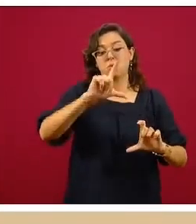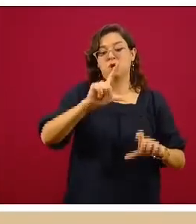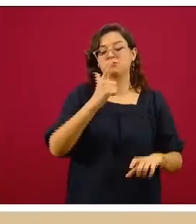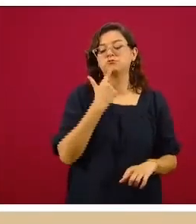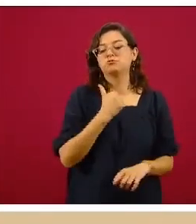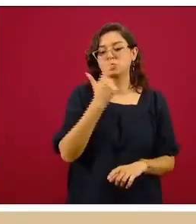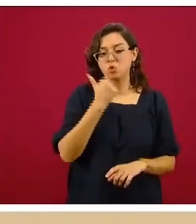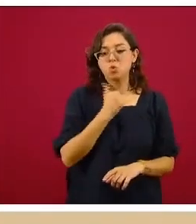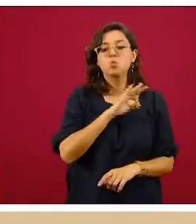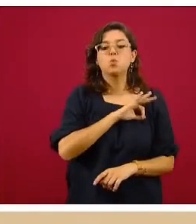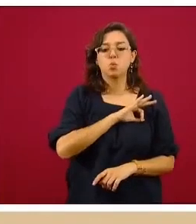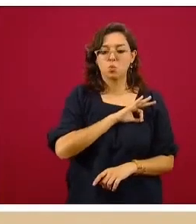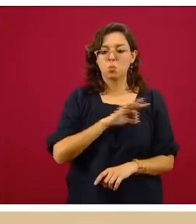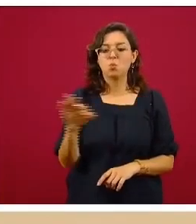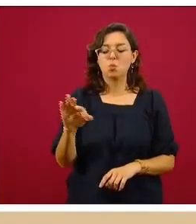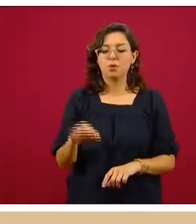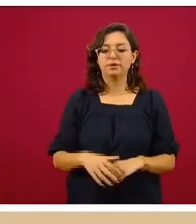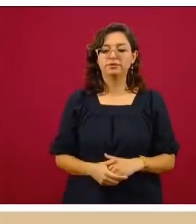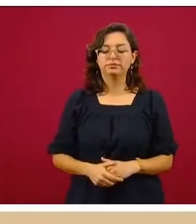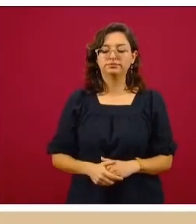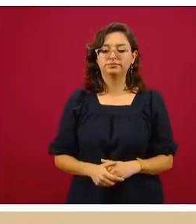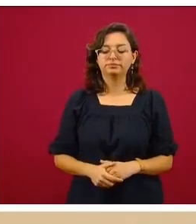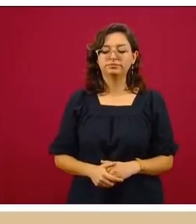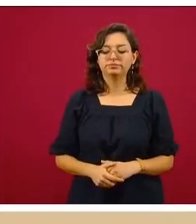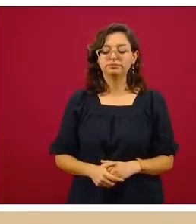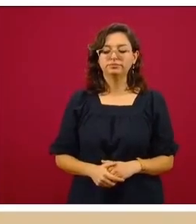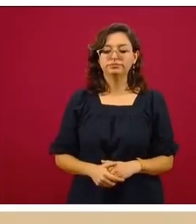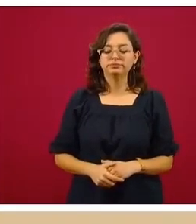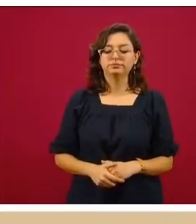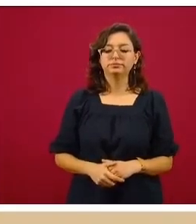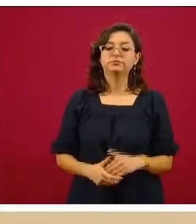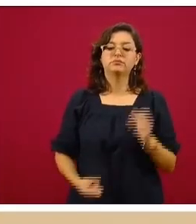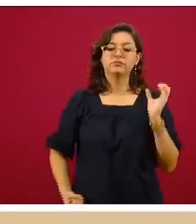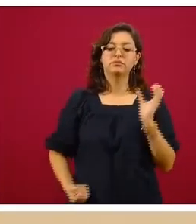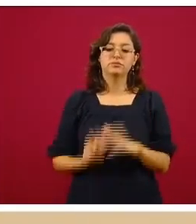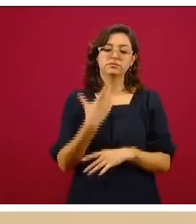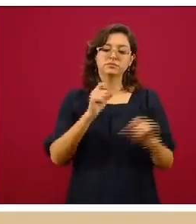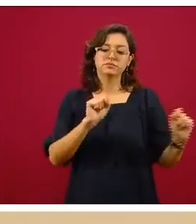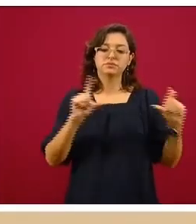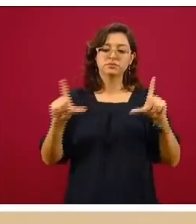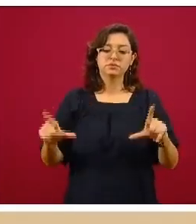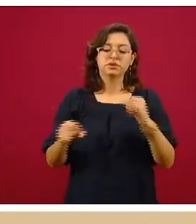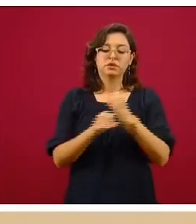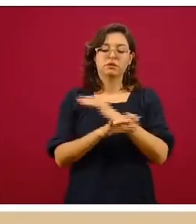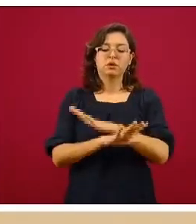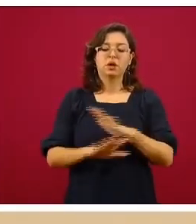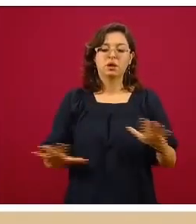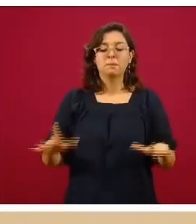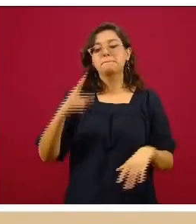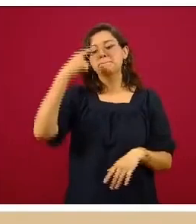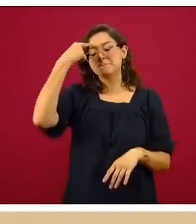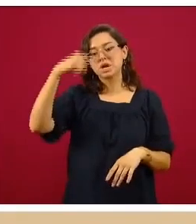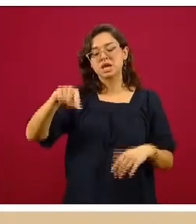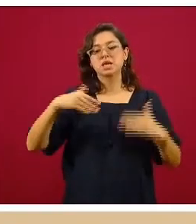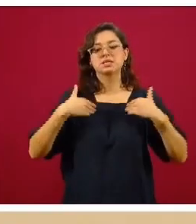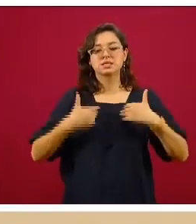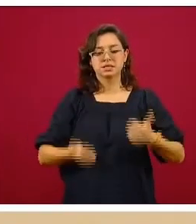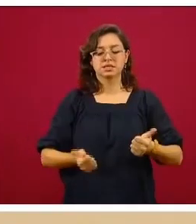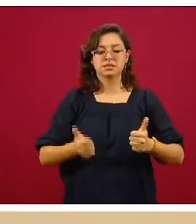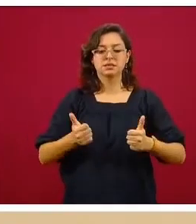más la cantidad real de casos confirmados que pueden tener. Entonces es una nueva diapositiva que nos va a permitir también estar